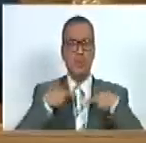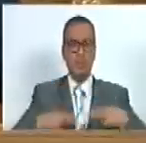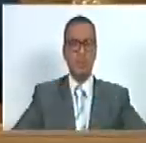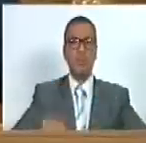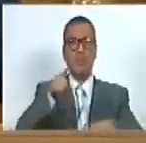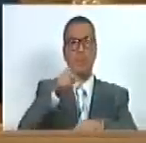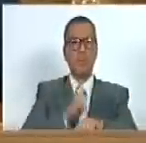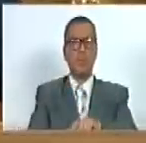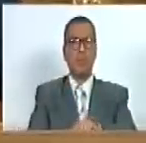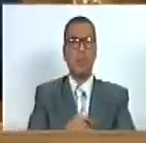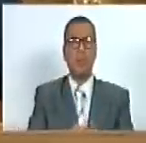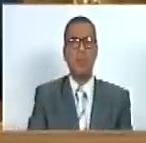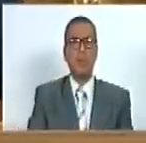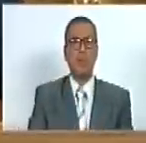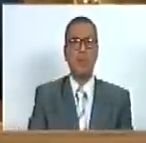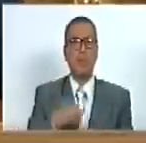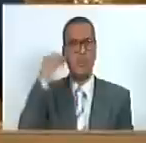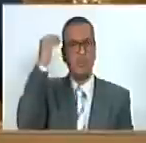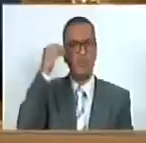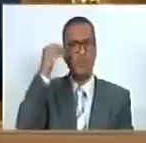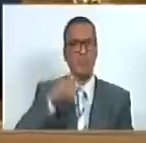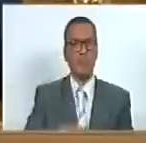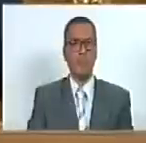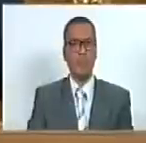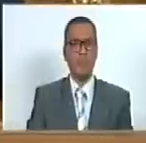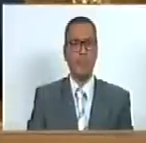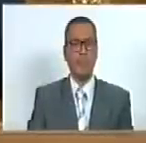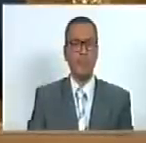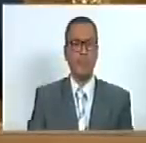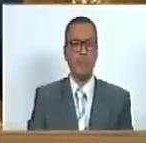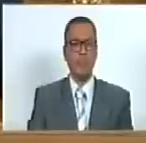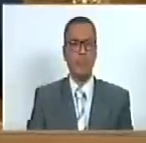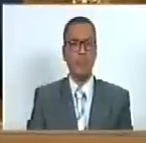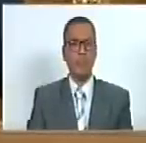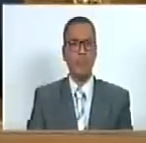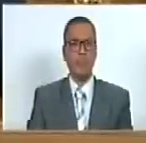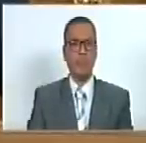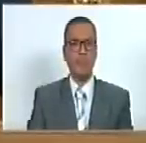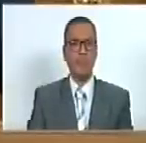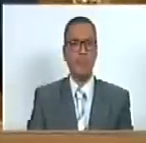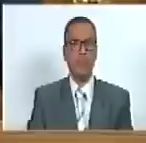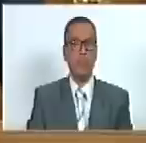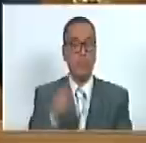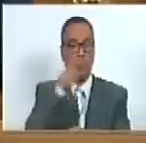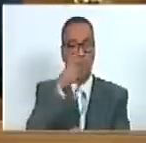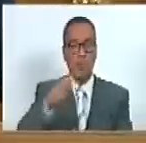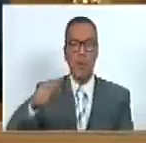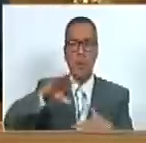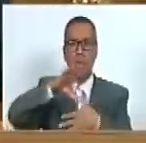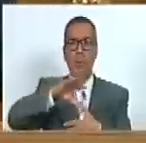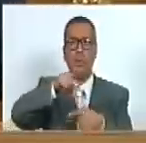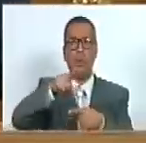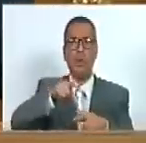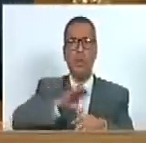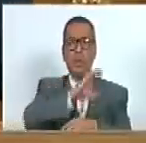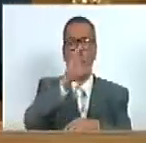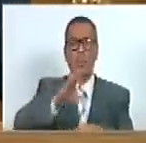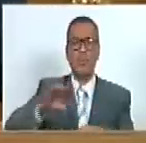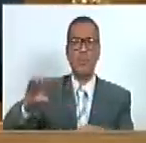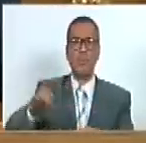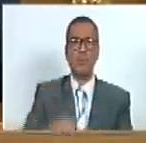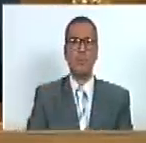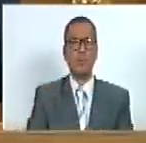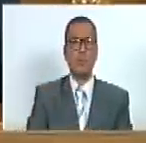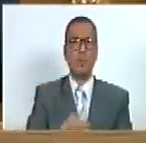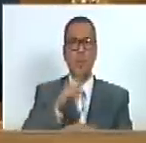la época. Considerando que los pueblos de América Latina y el Caribe